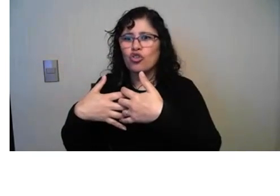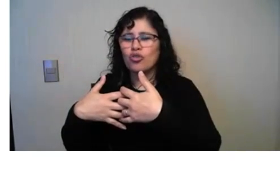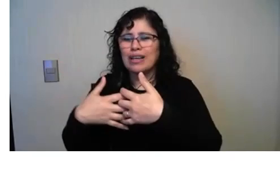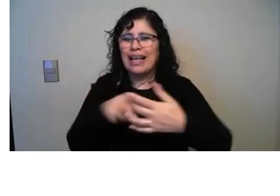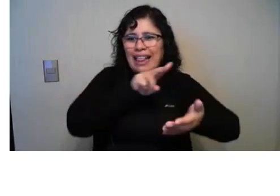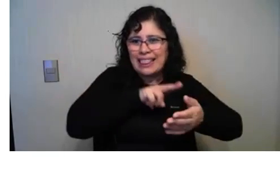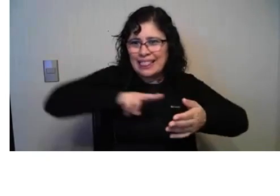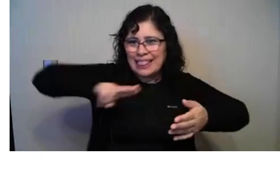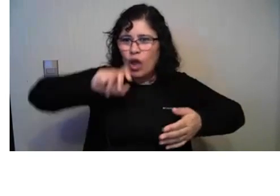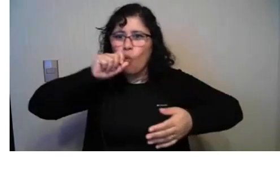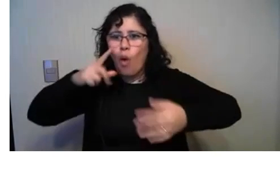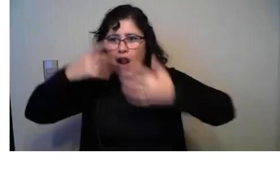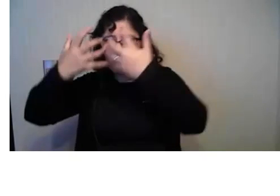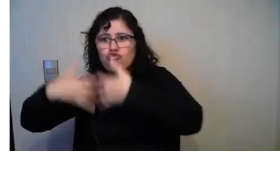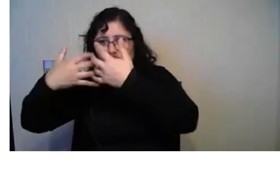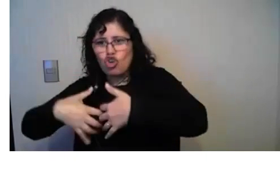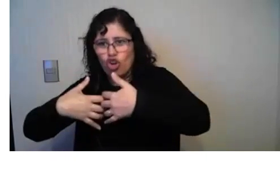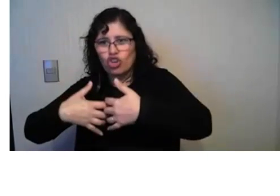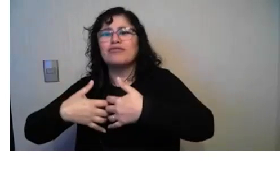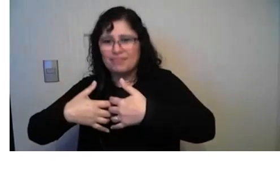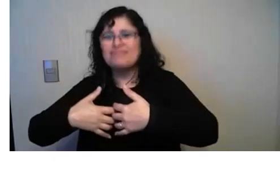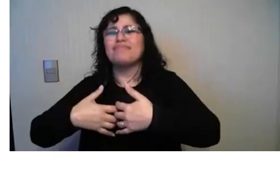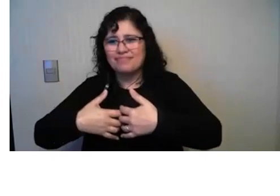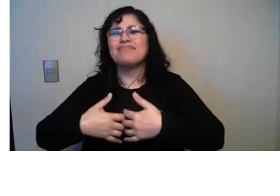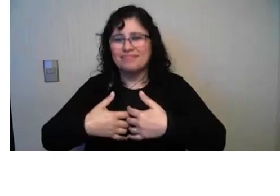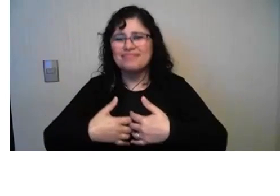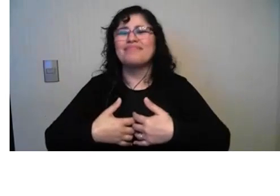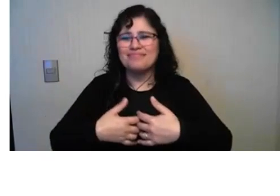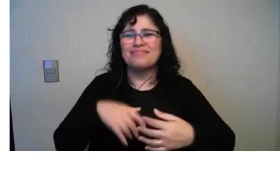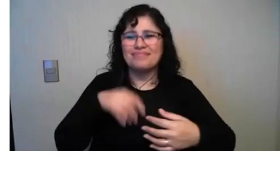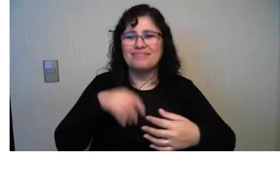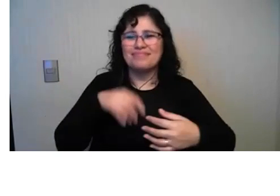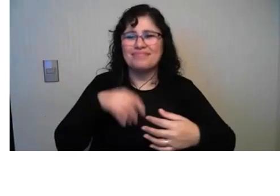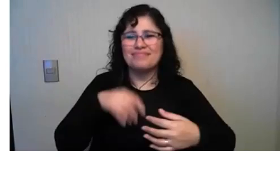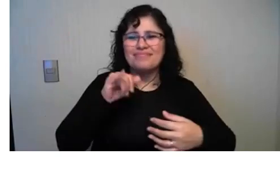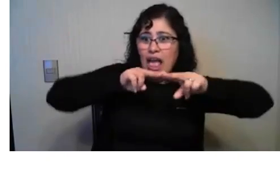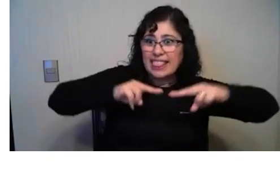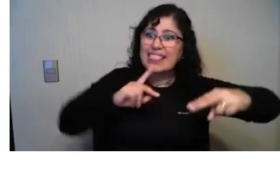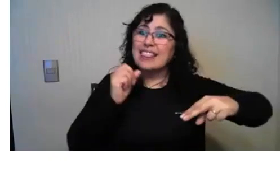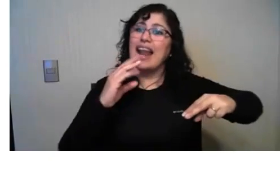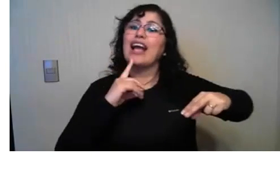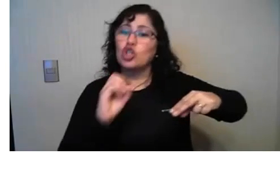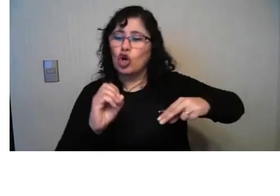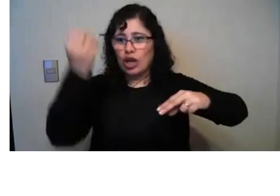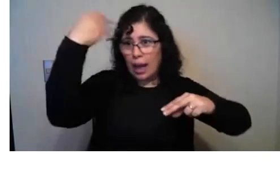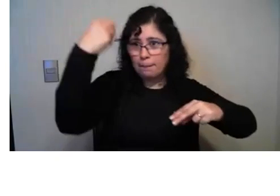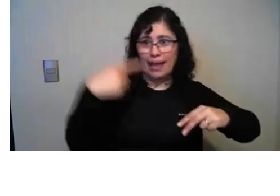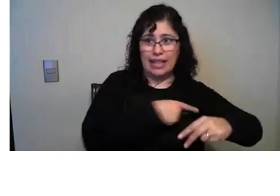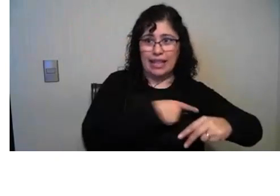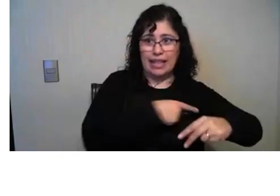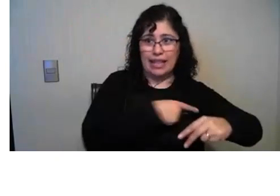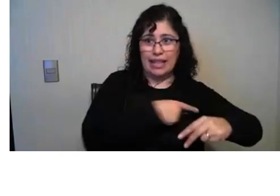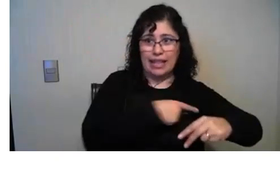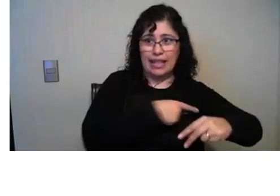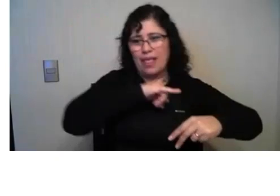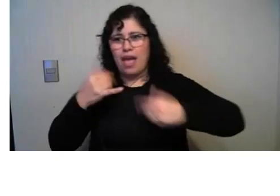Buscar una función para cada uno de estos. ¿Ya? Van a haber funciones sensitivas, o sea, tienes que separarlo en fascículos